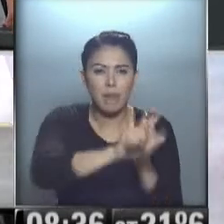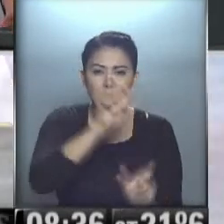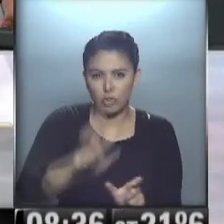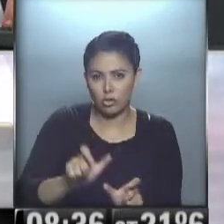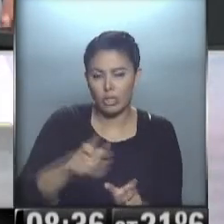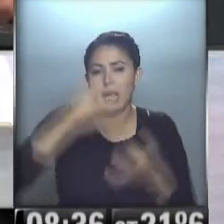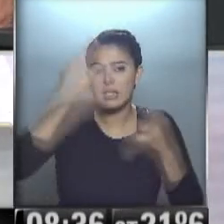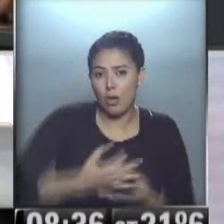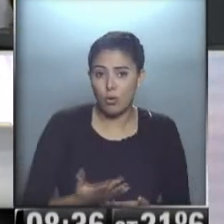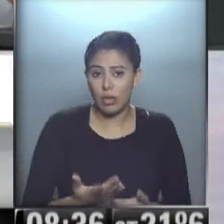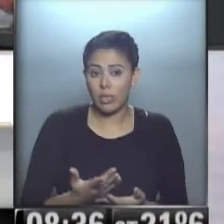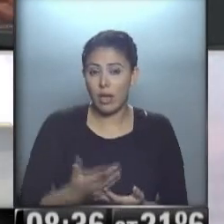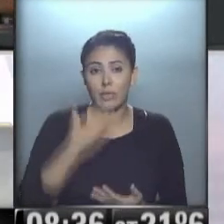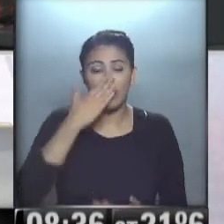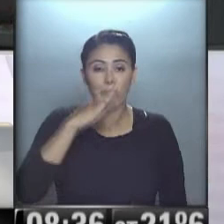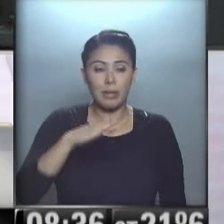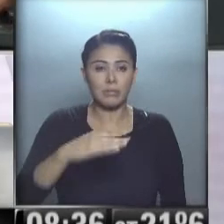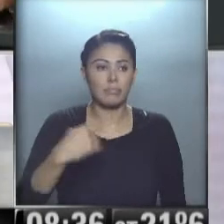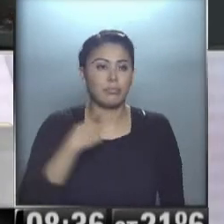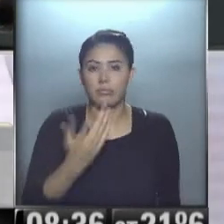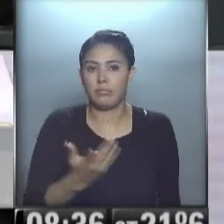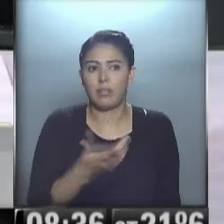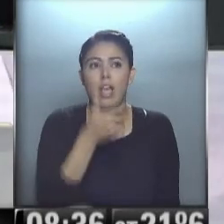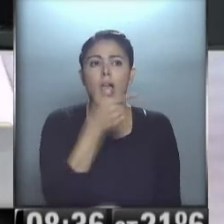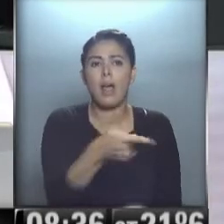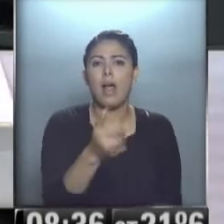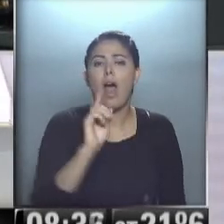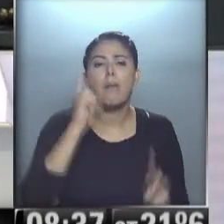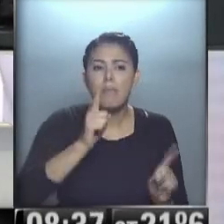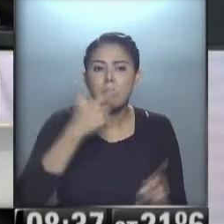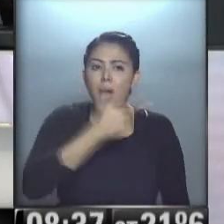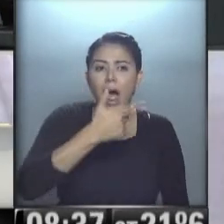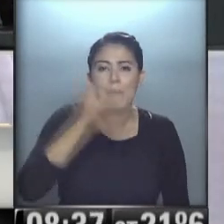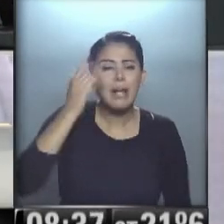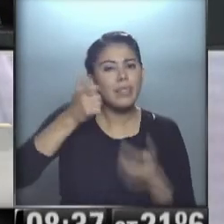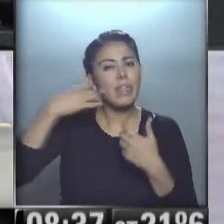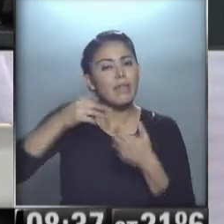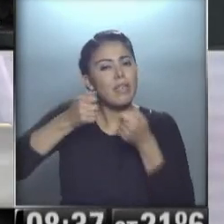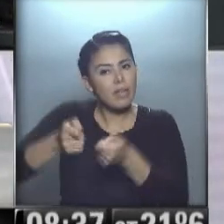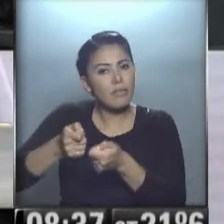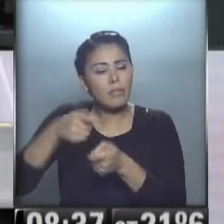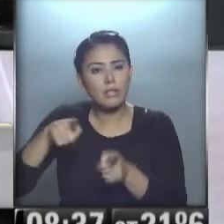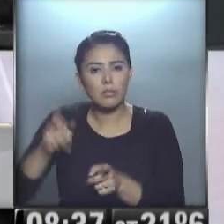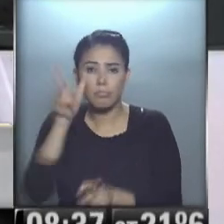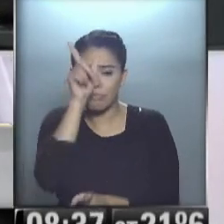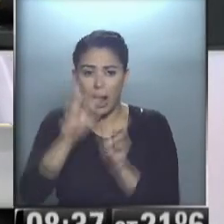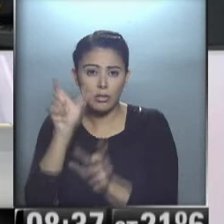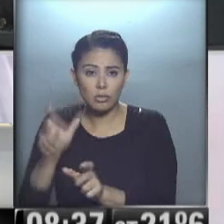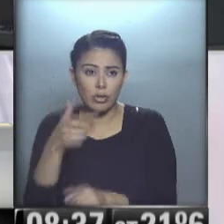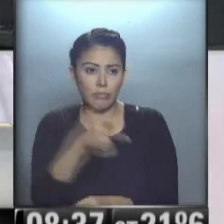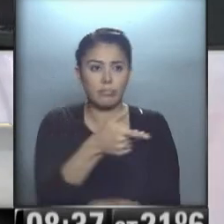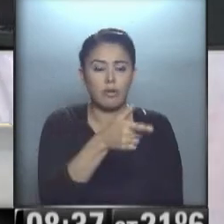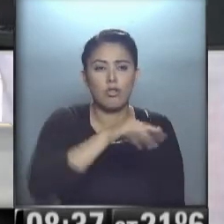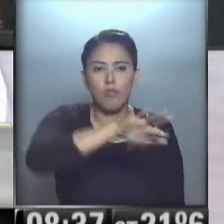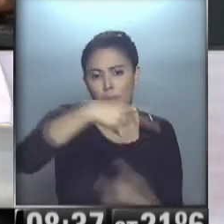de la seguridad, y que la utilicen para hacer un reclamo salarial, como se ha dado el caso de determinados acuartelamientos. Después,